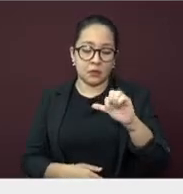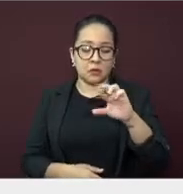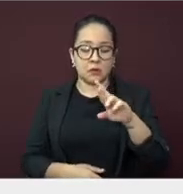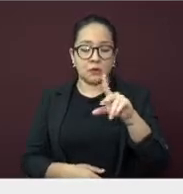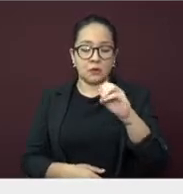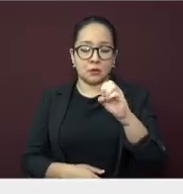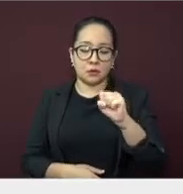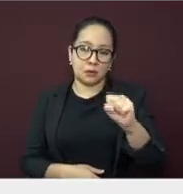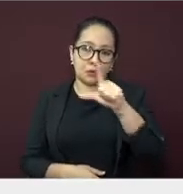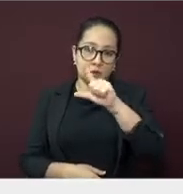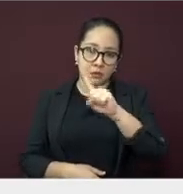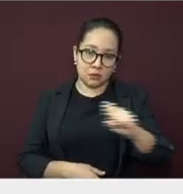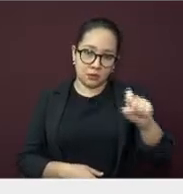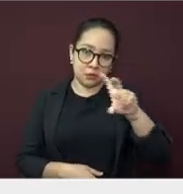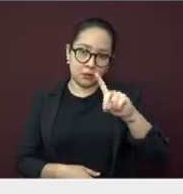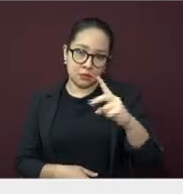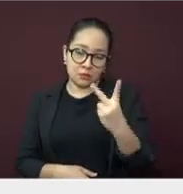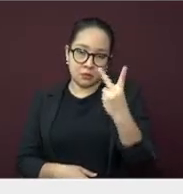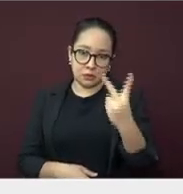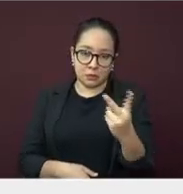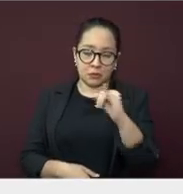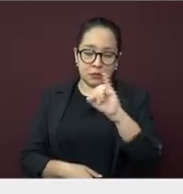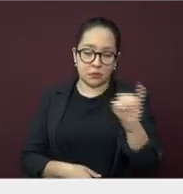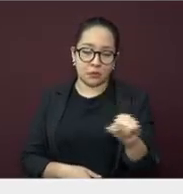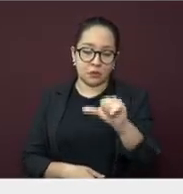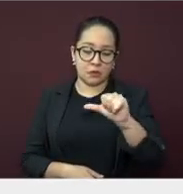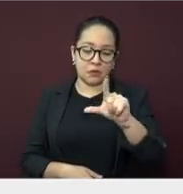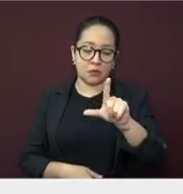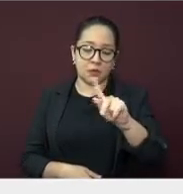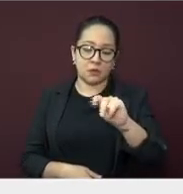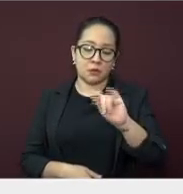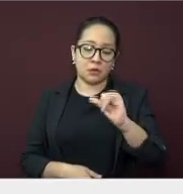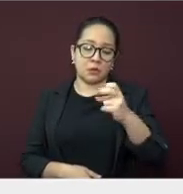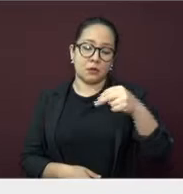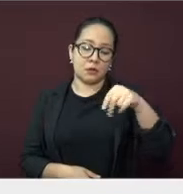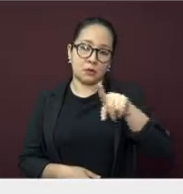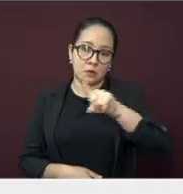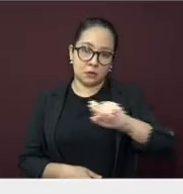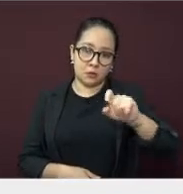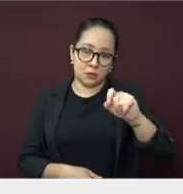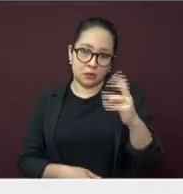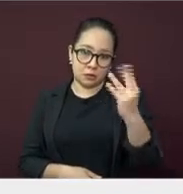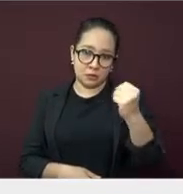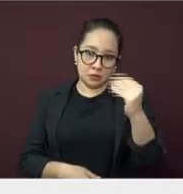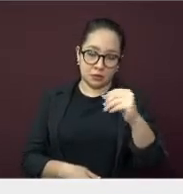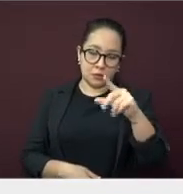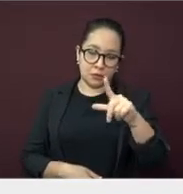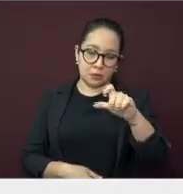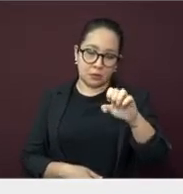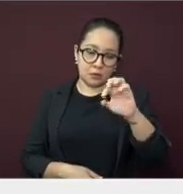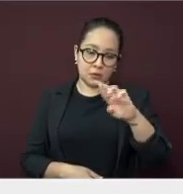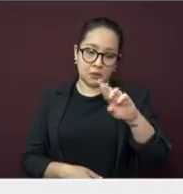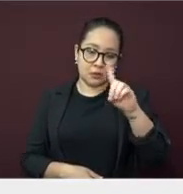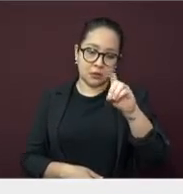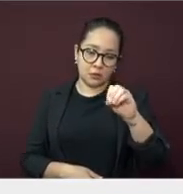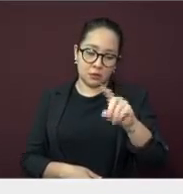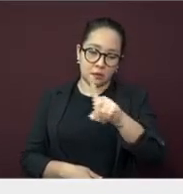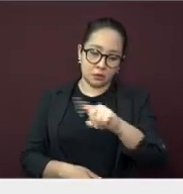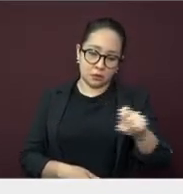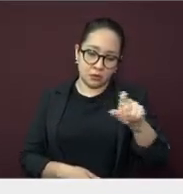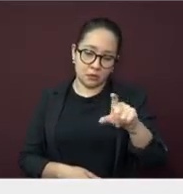carrillo 132 jáltipan 129 y lerdo de tejada 120